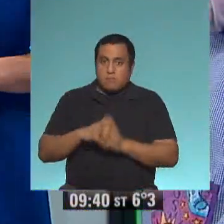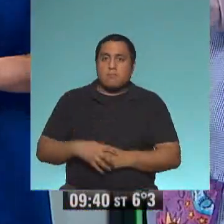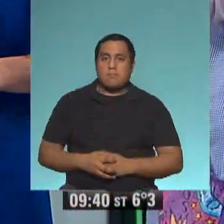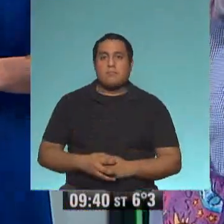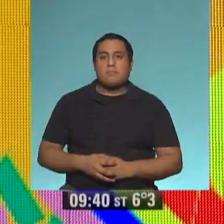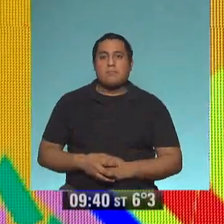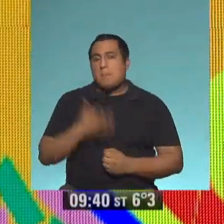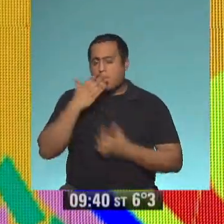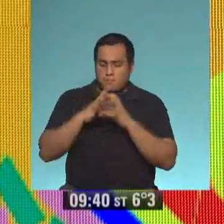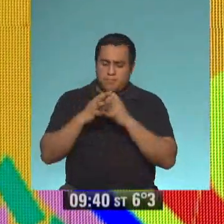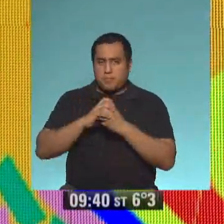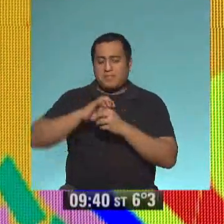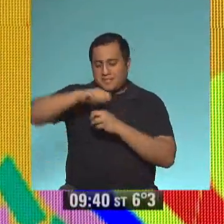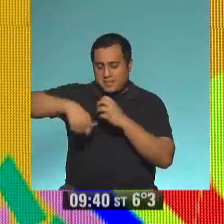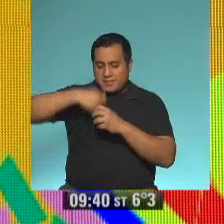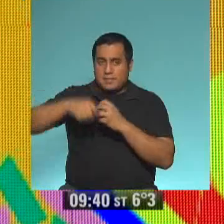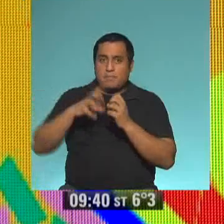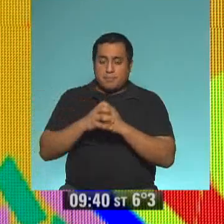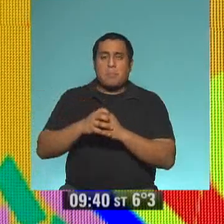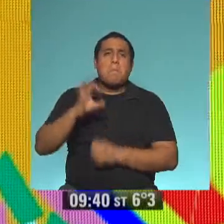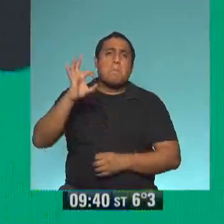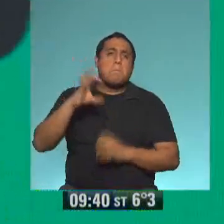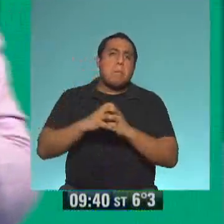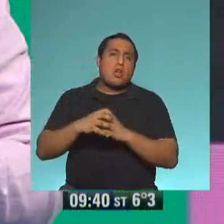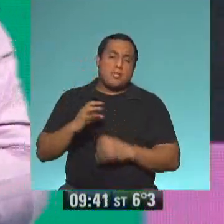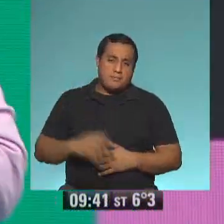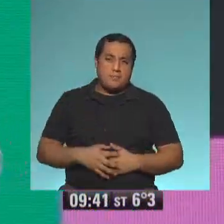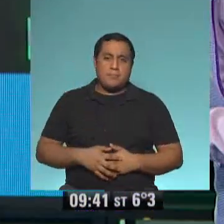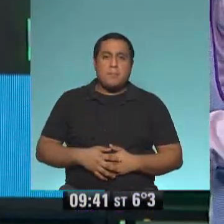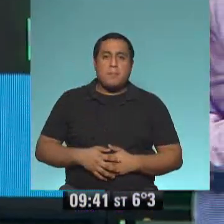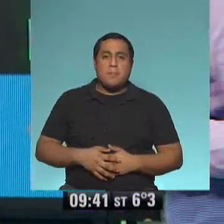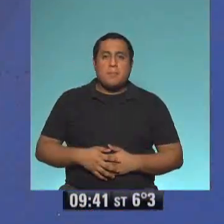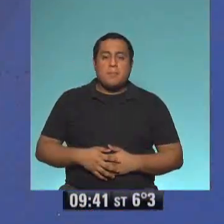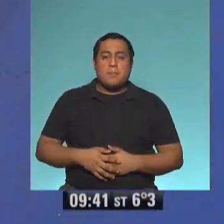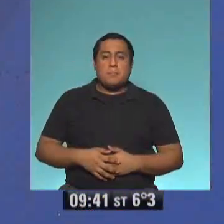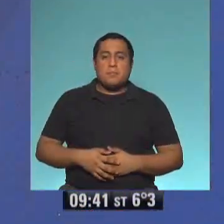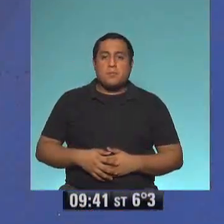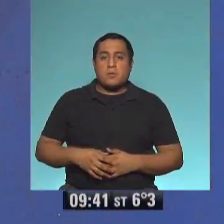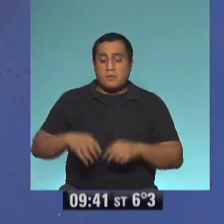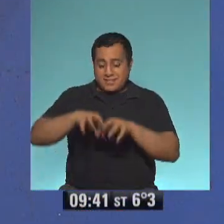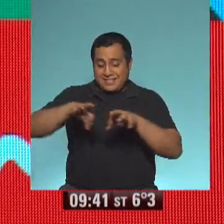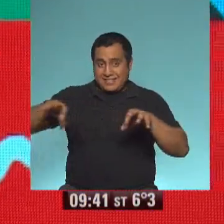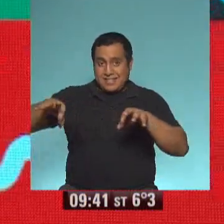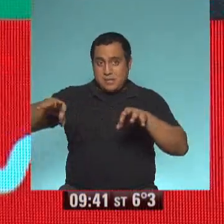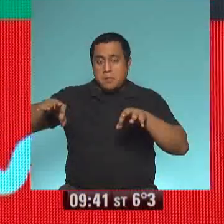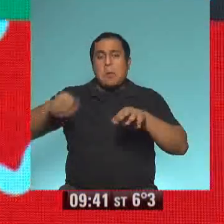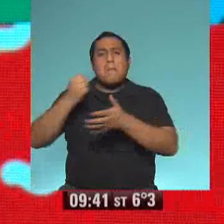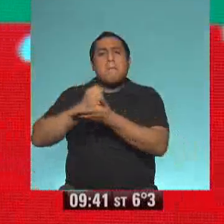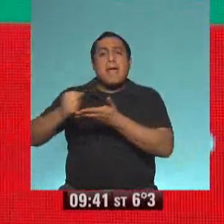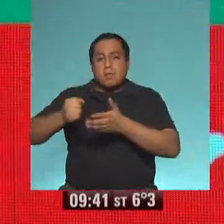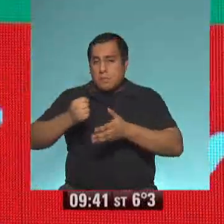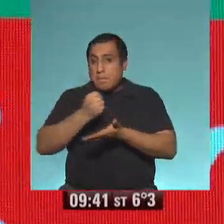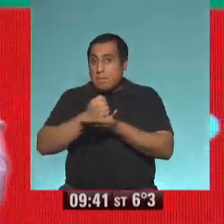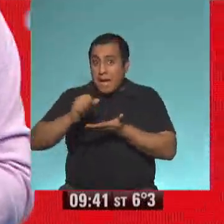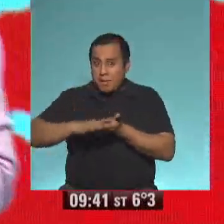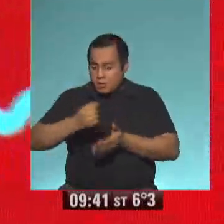bollito de papel con un poquito de cinta y se forma una pelotita. Qué bueno. ¿Los rollitos los pegamos con cinta o con...? O con pegamento, claro. Sí, lo que tengan en